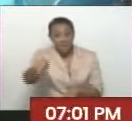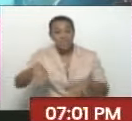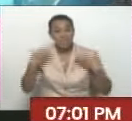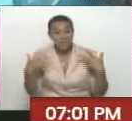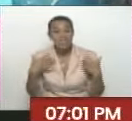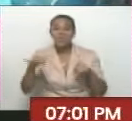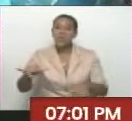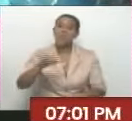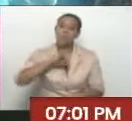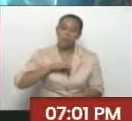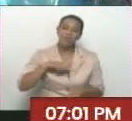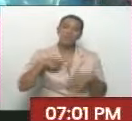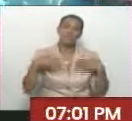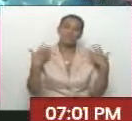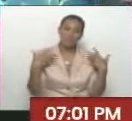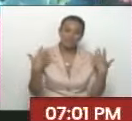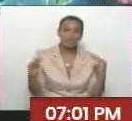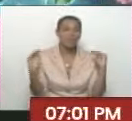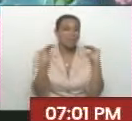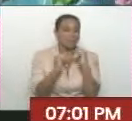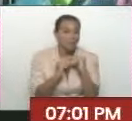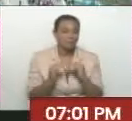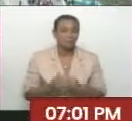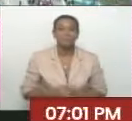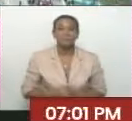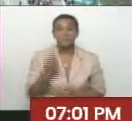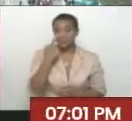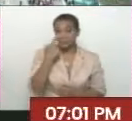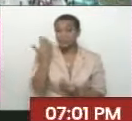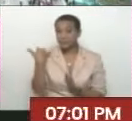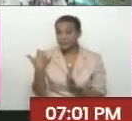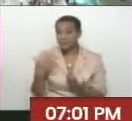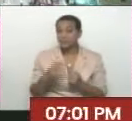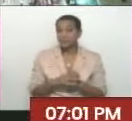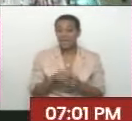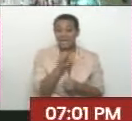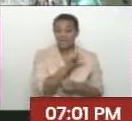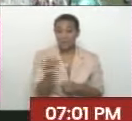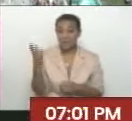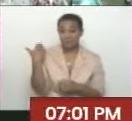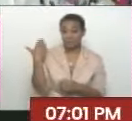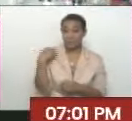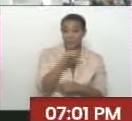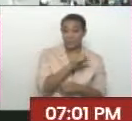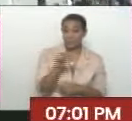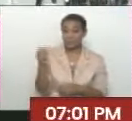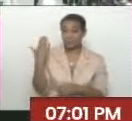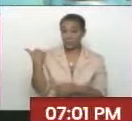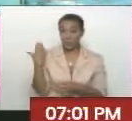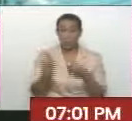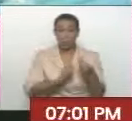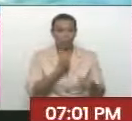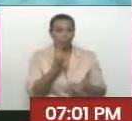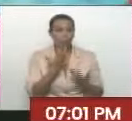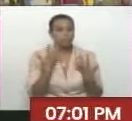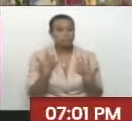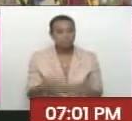me siento muy feliz. He visto en estas semanas, como